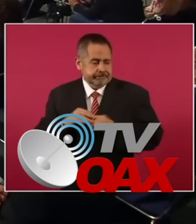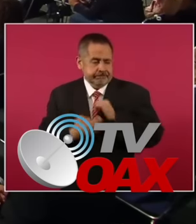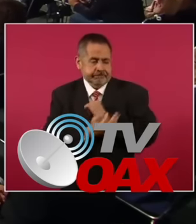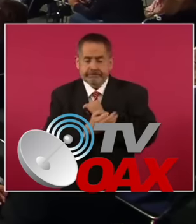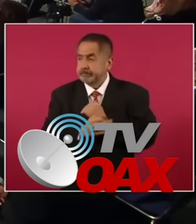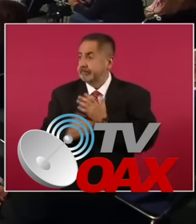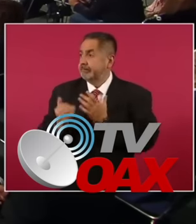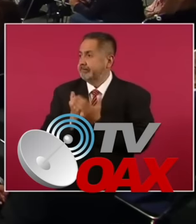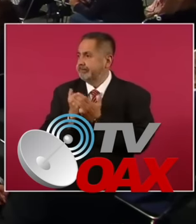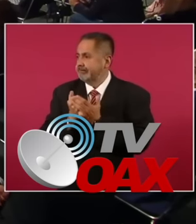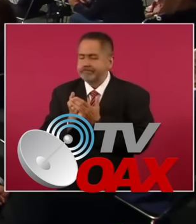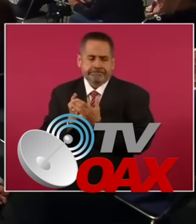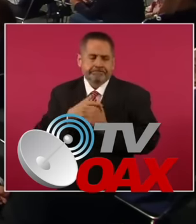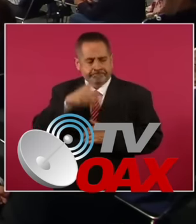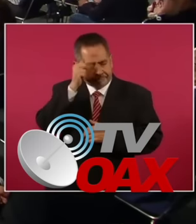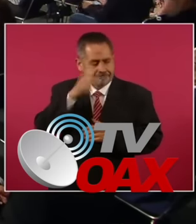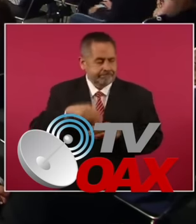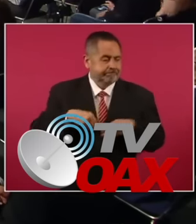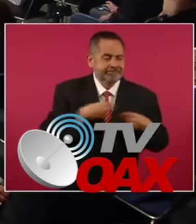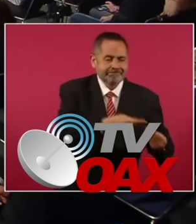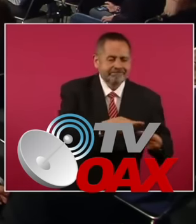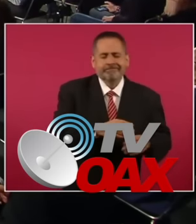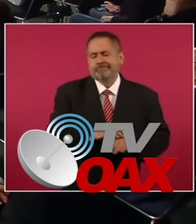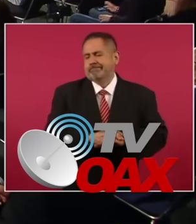Miren. Y lo que hacen,